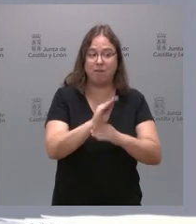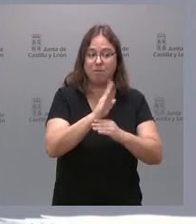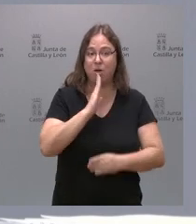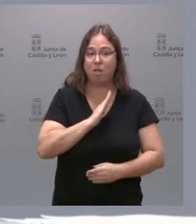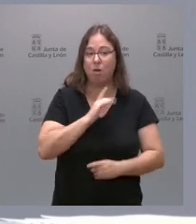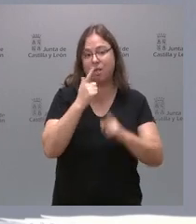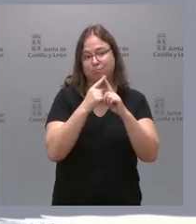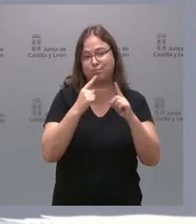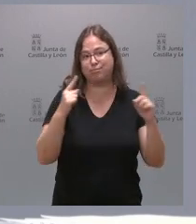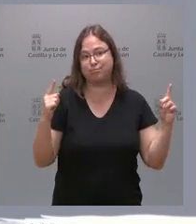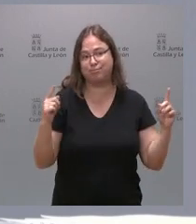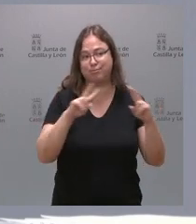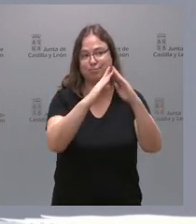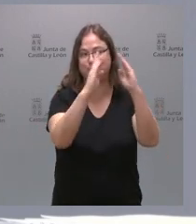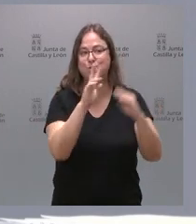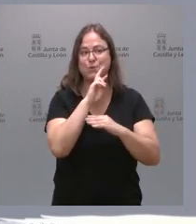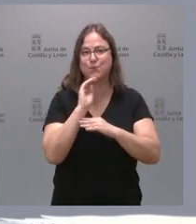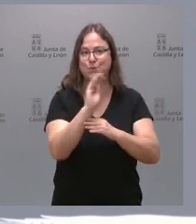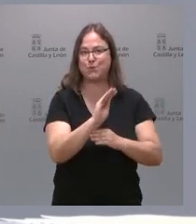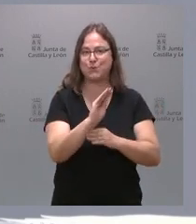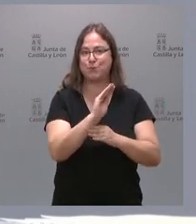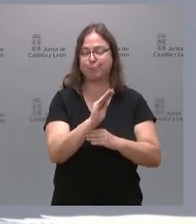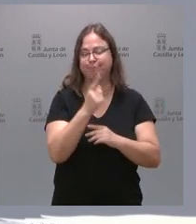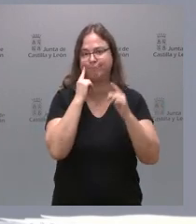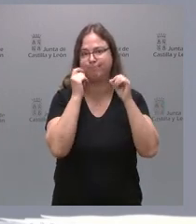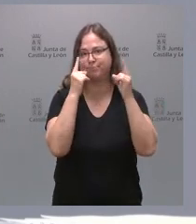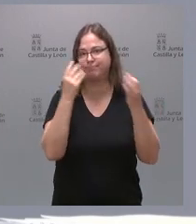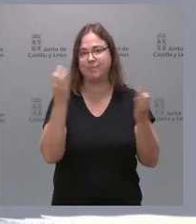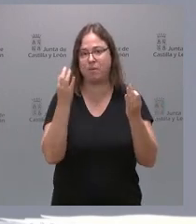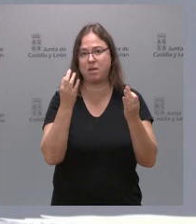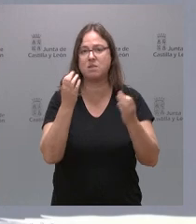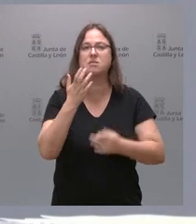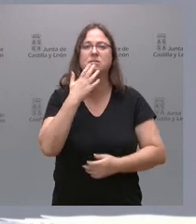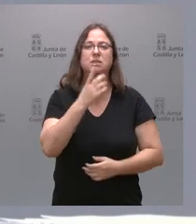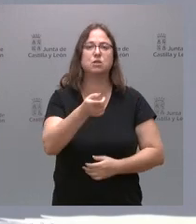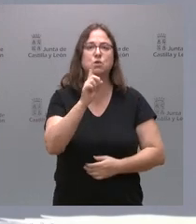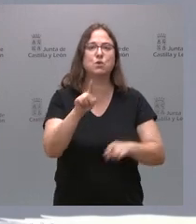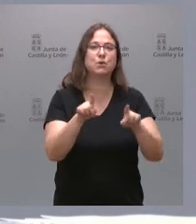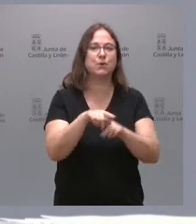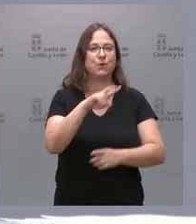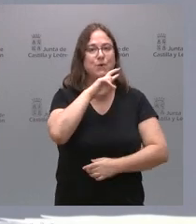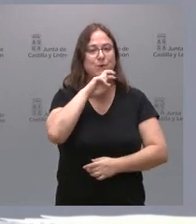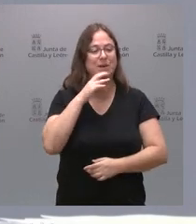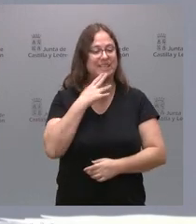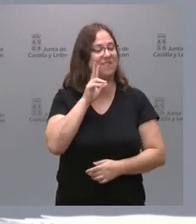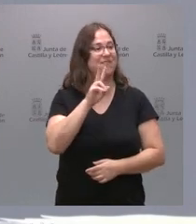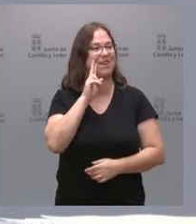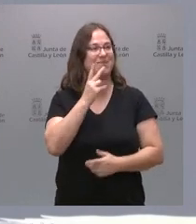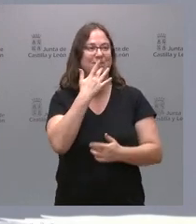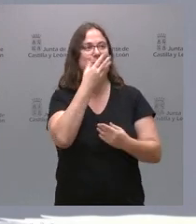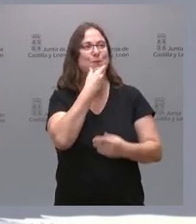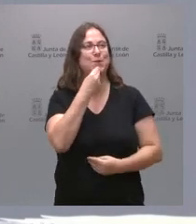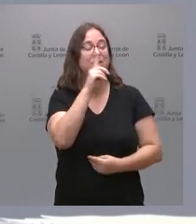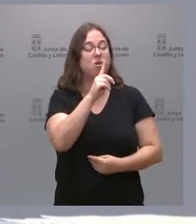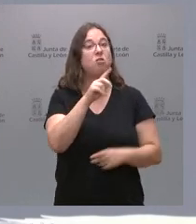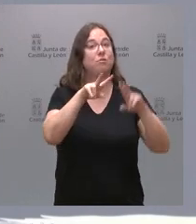en el tiempo de las instalaciones esto es muy importante que seamos conscientes de ellos porque no se trata solo de mantener aquello que se ve sino cuando el mantenimiento